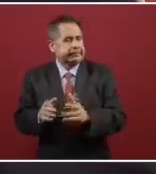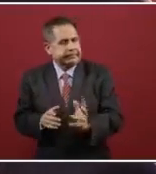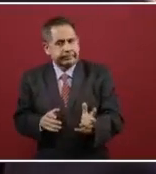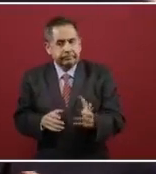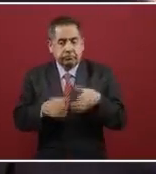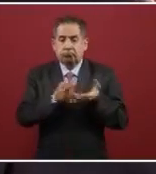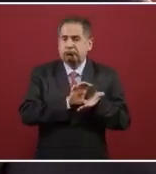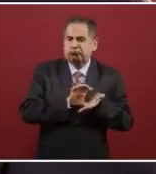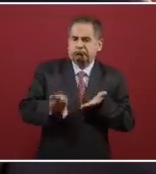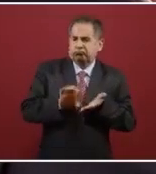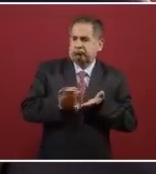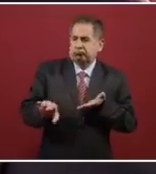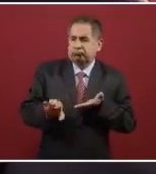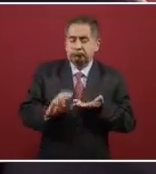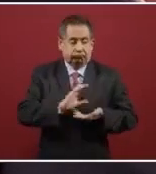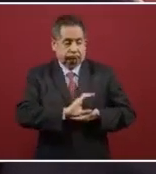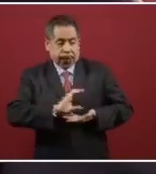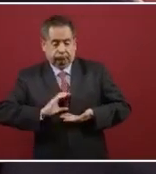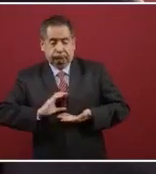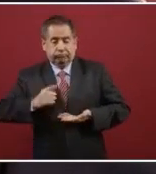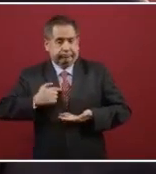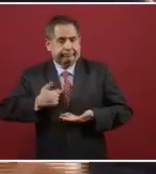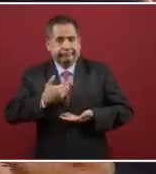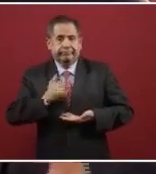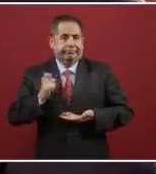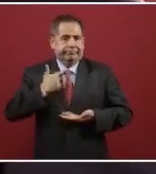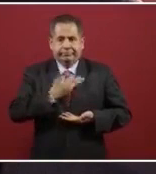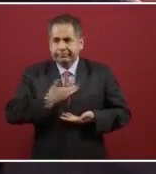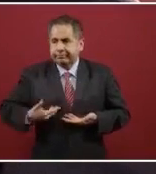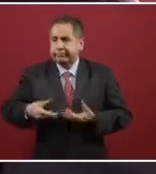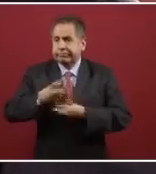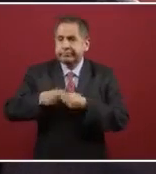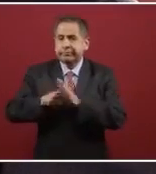como aportaban dinero para las campañas y ayudaban